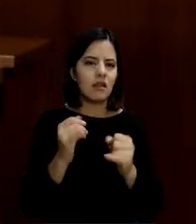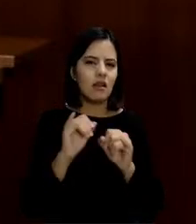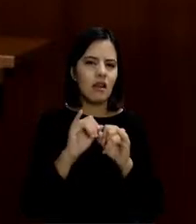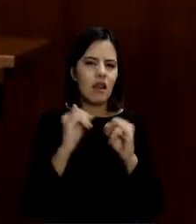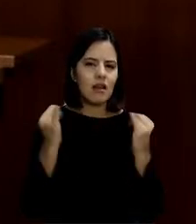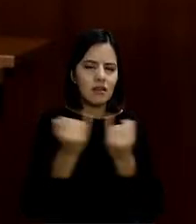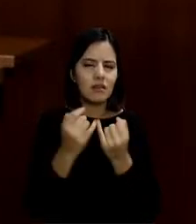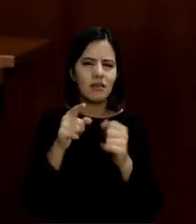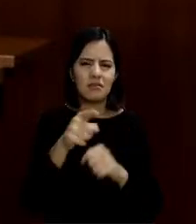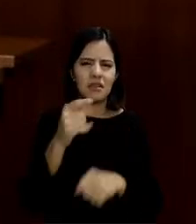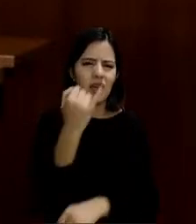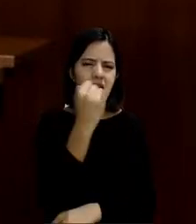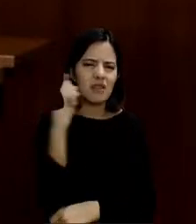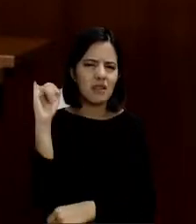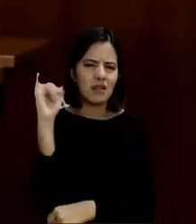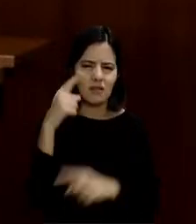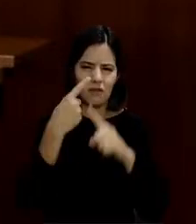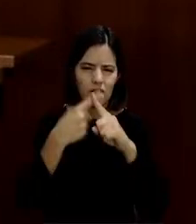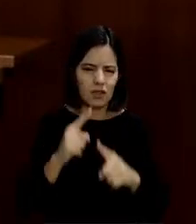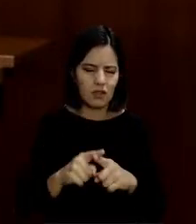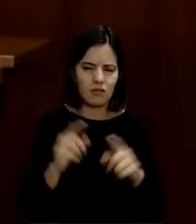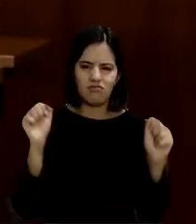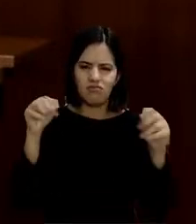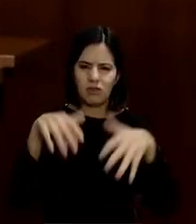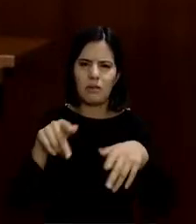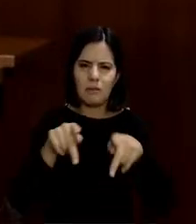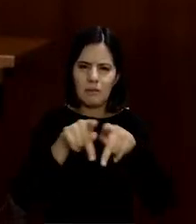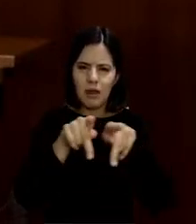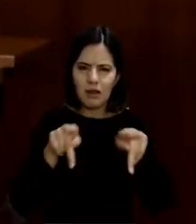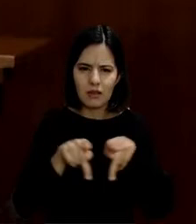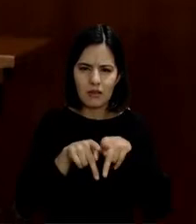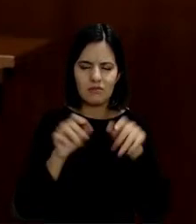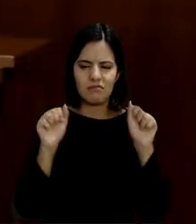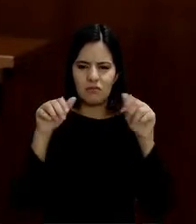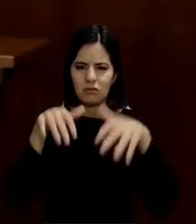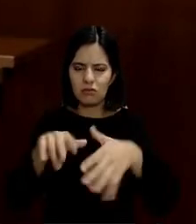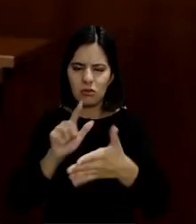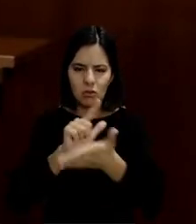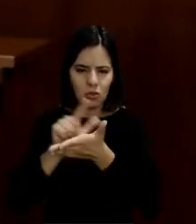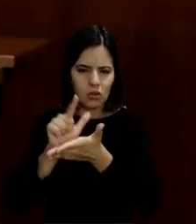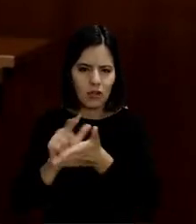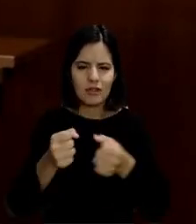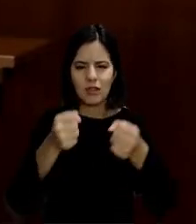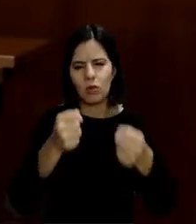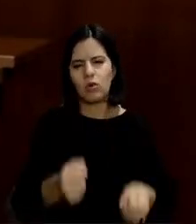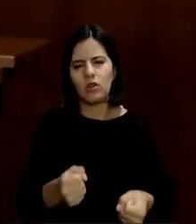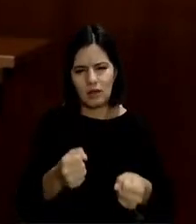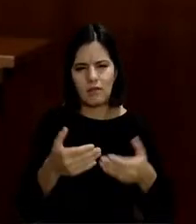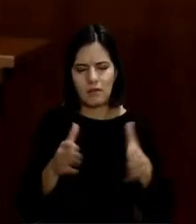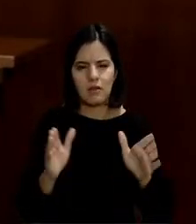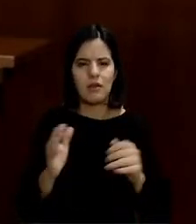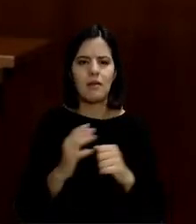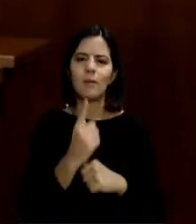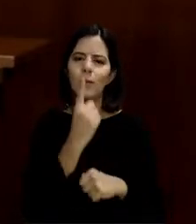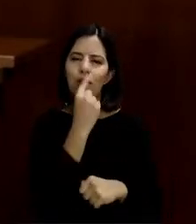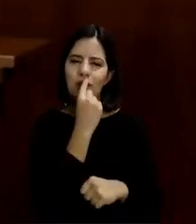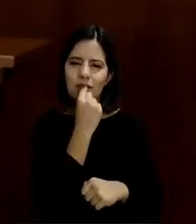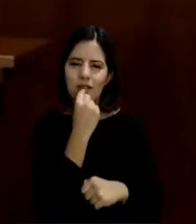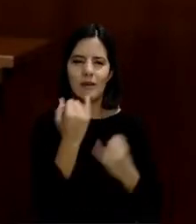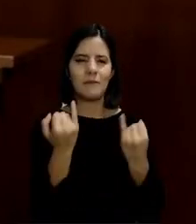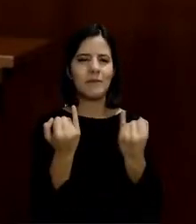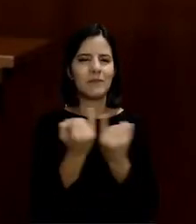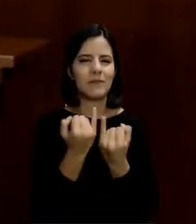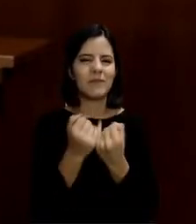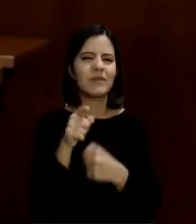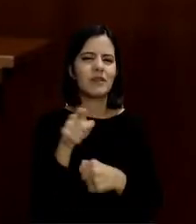Seguridad pública, en los términos del artículo 21 de esta Constitución, Policía Preventiva Municipal y Tránsito.